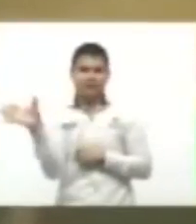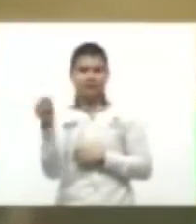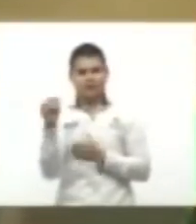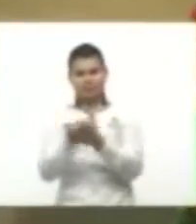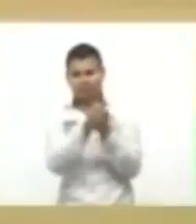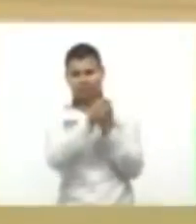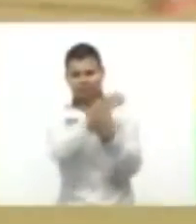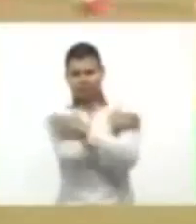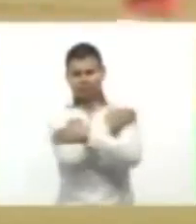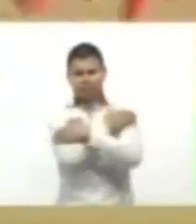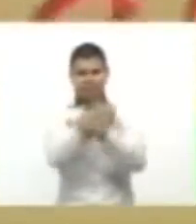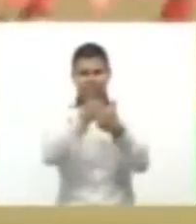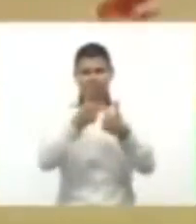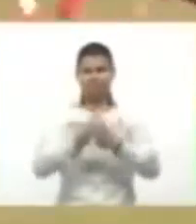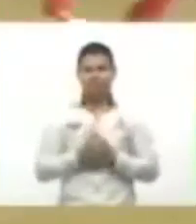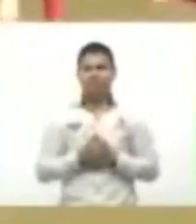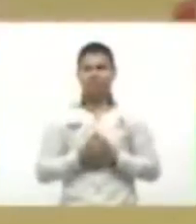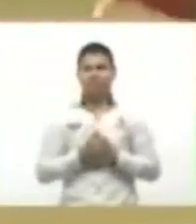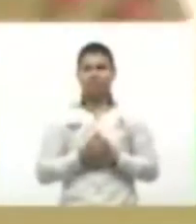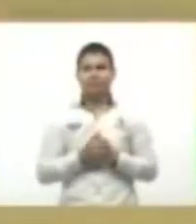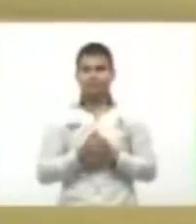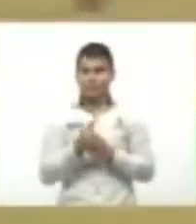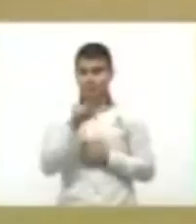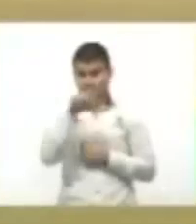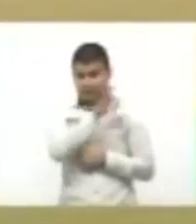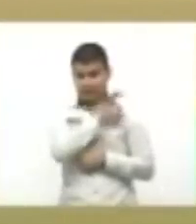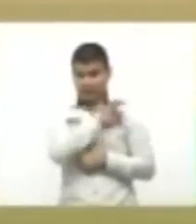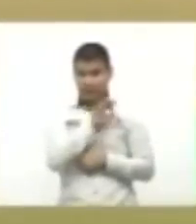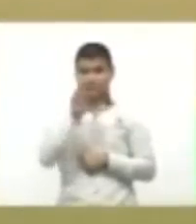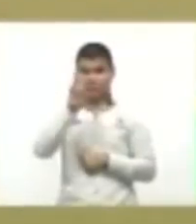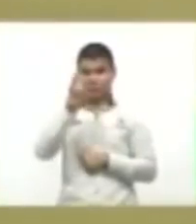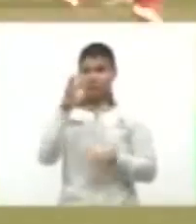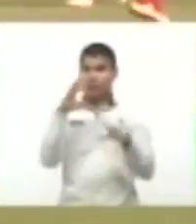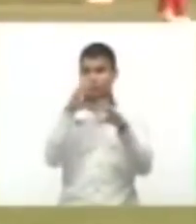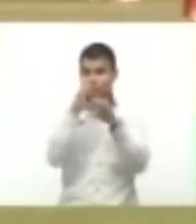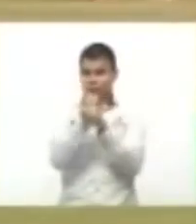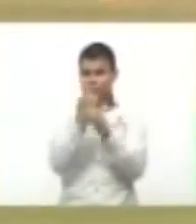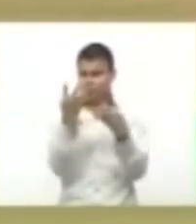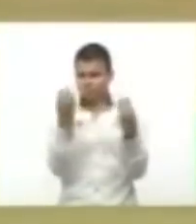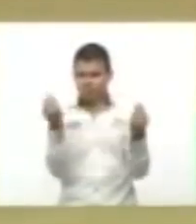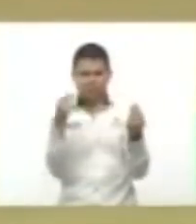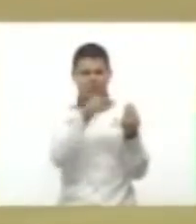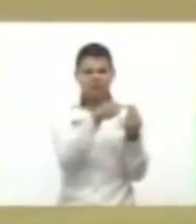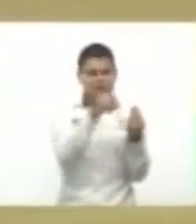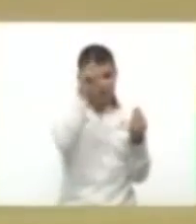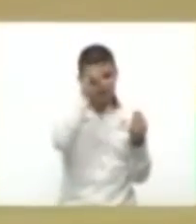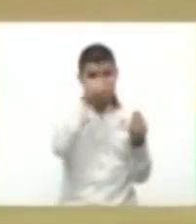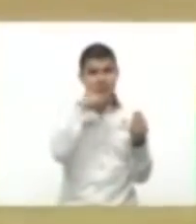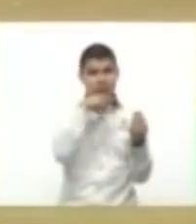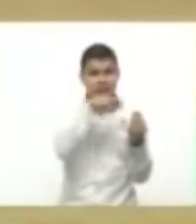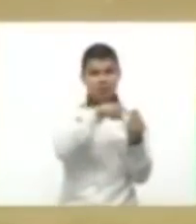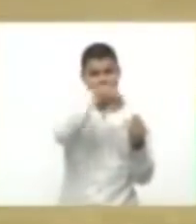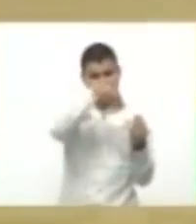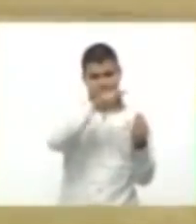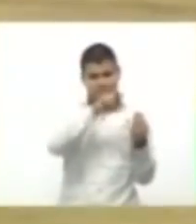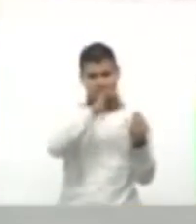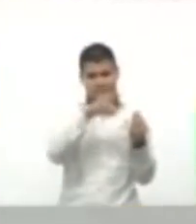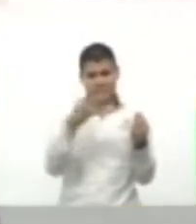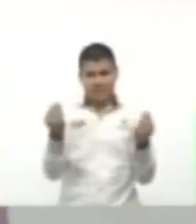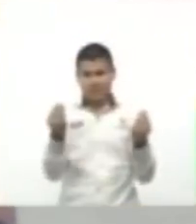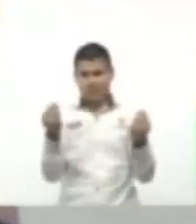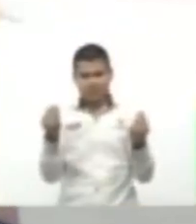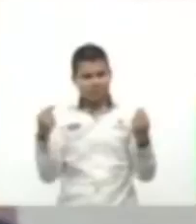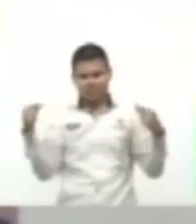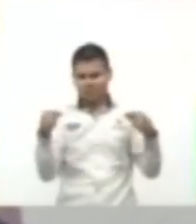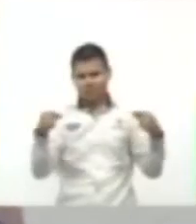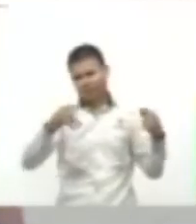y arriba Junior. Este sábado desde las 8 de la noche frente al América de Cali, los Tiburones buscan seguir con la mechita encendida. Un